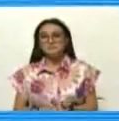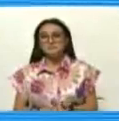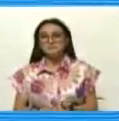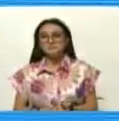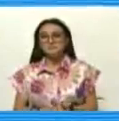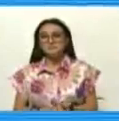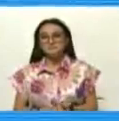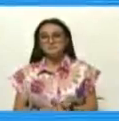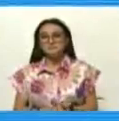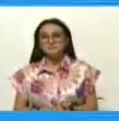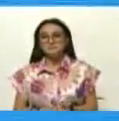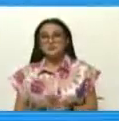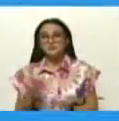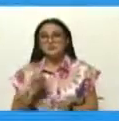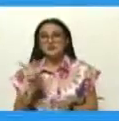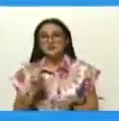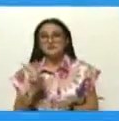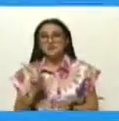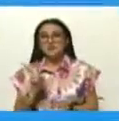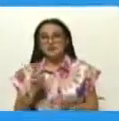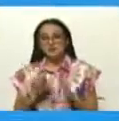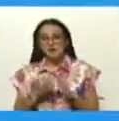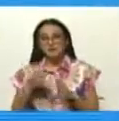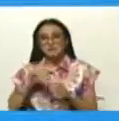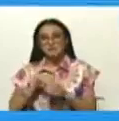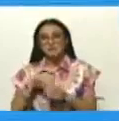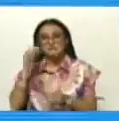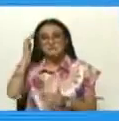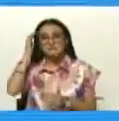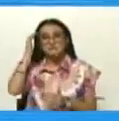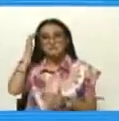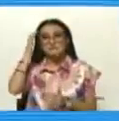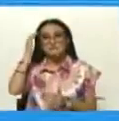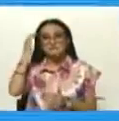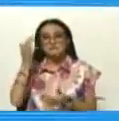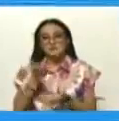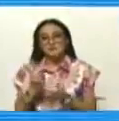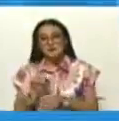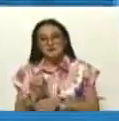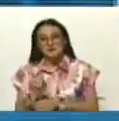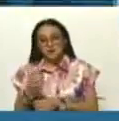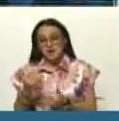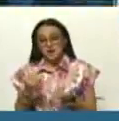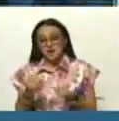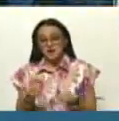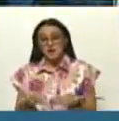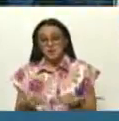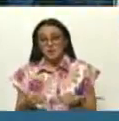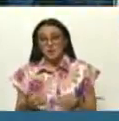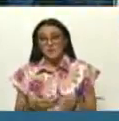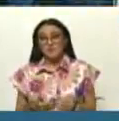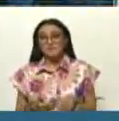esta libertad. Venezuela es su casa, compañeros del foro. Venezuela está aquí